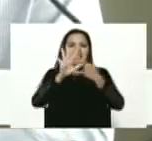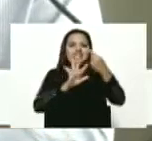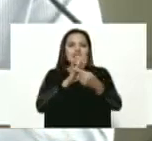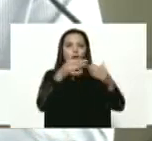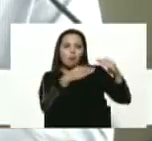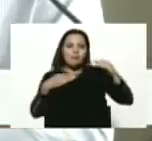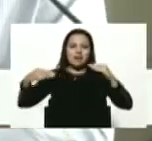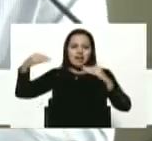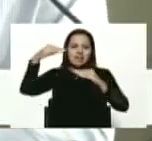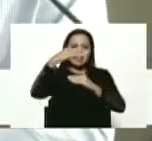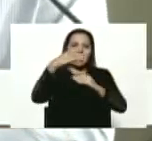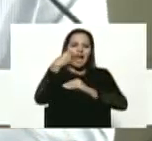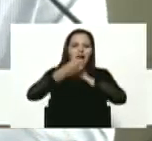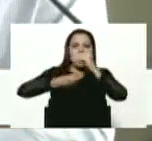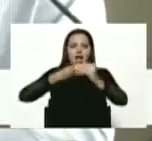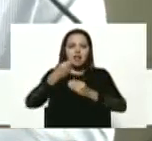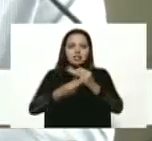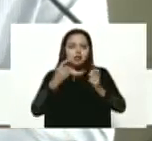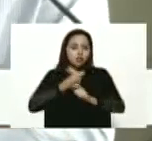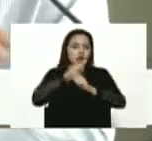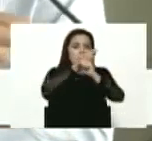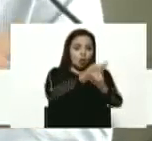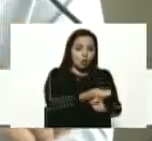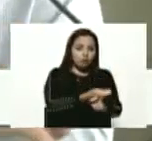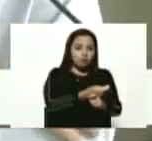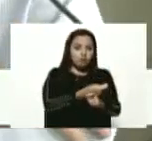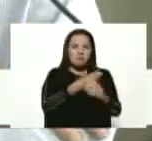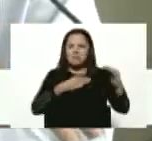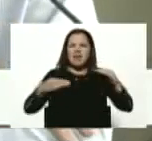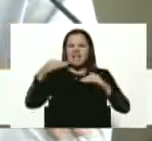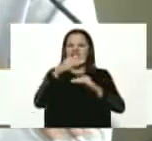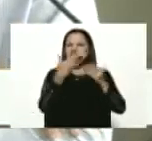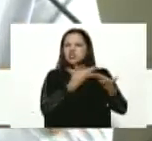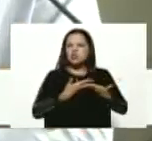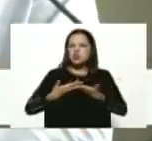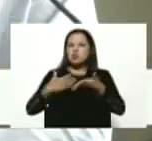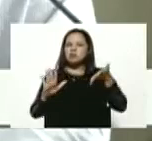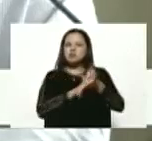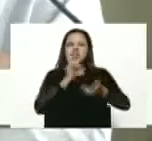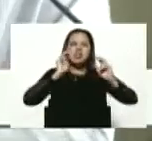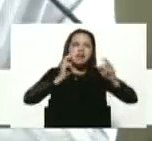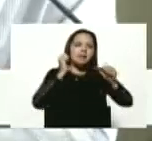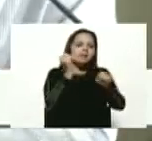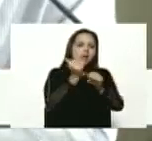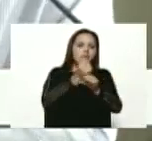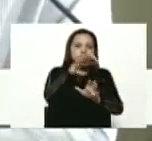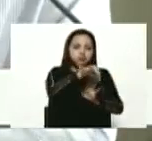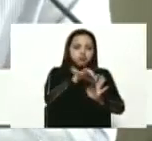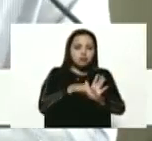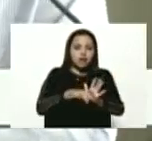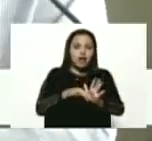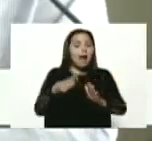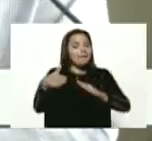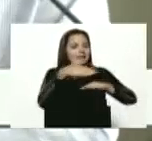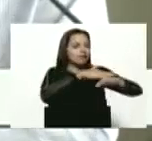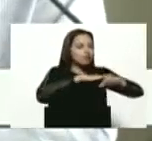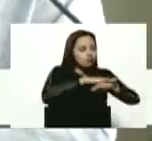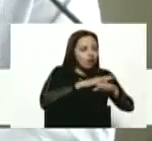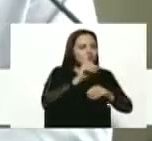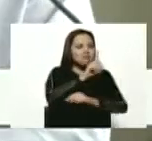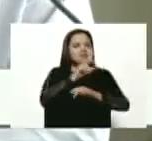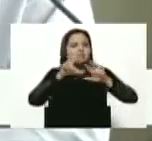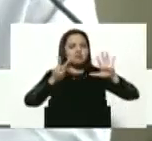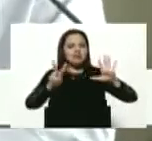maestrías que también han egresado, maestrías vinculadas con el tema productivo. Y, perdón, 17 maestrías